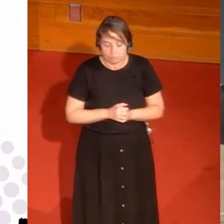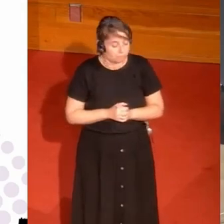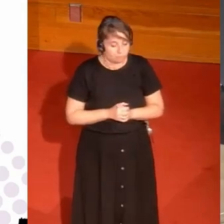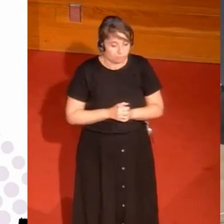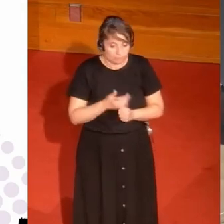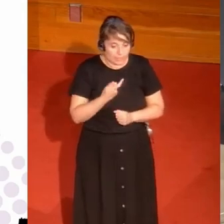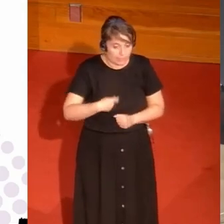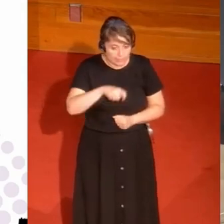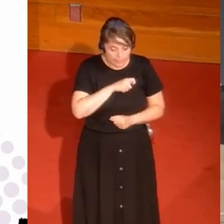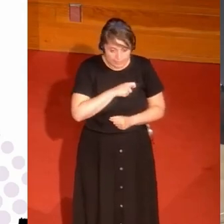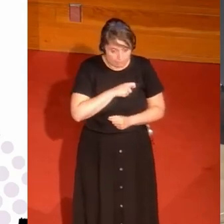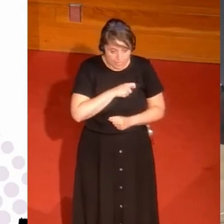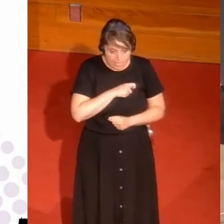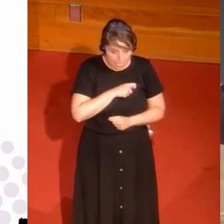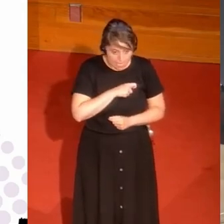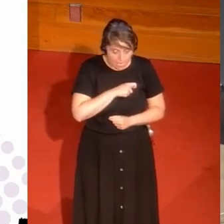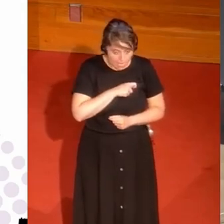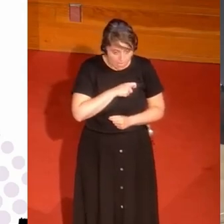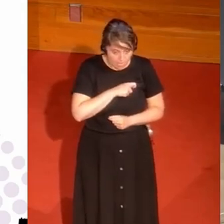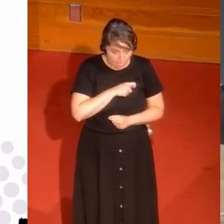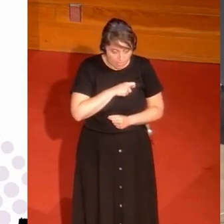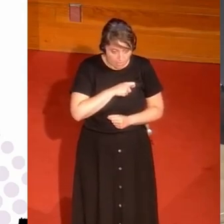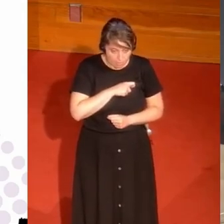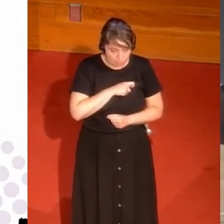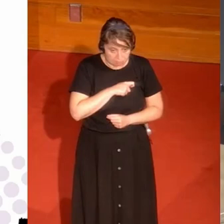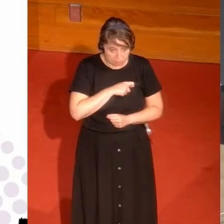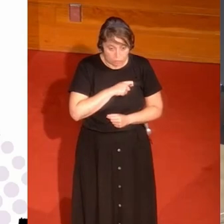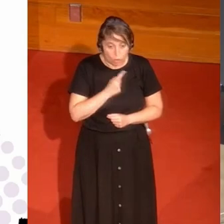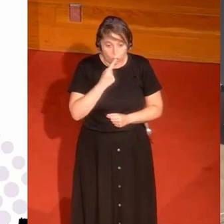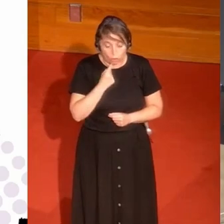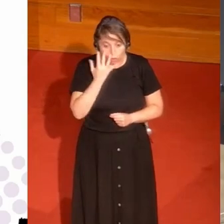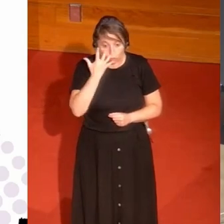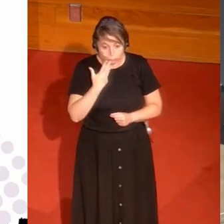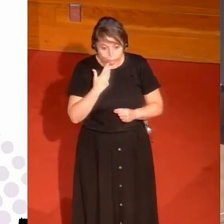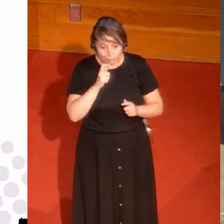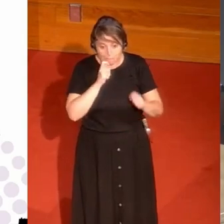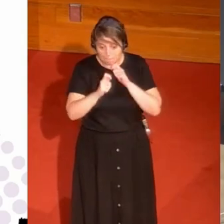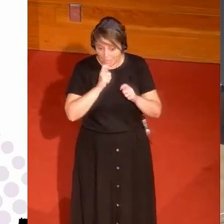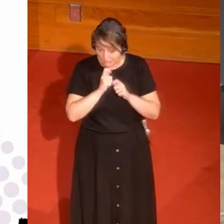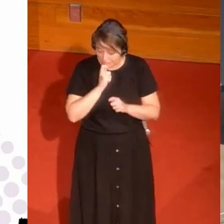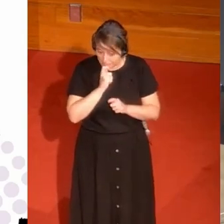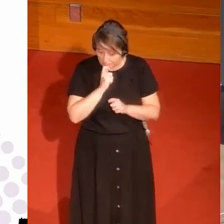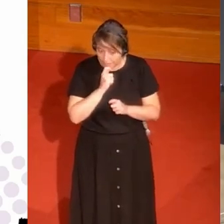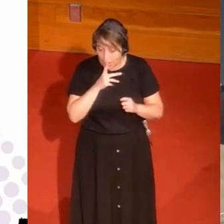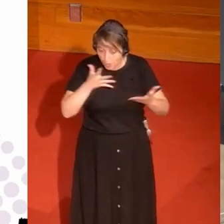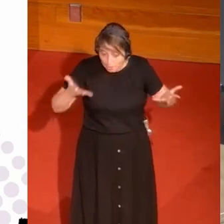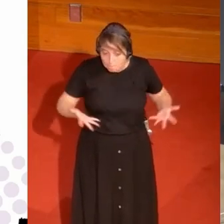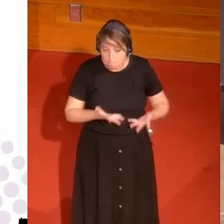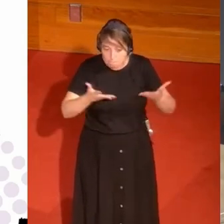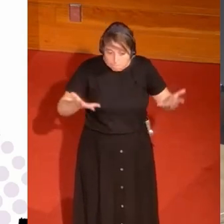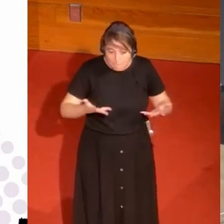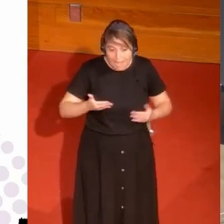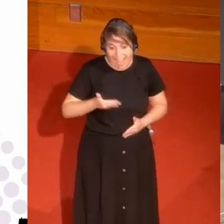España de hecho España no goza de de una buena salud eh en la prensa desgracia amente tenemos el auge de la